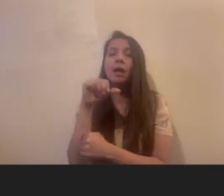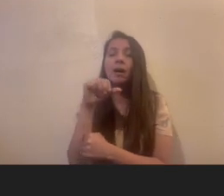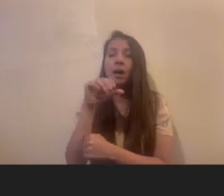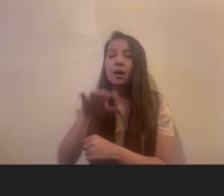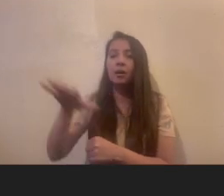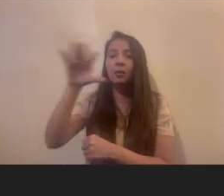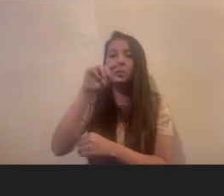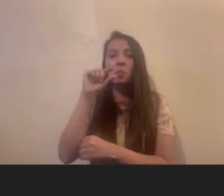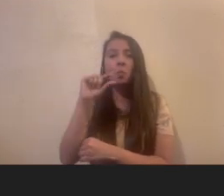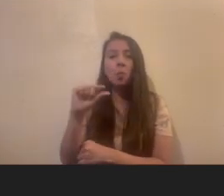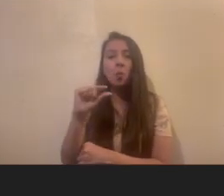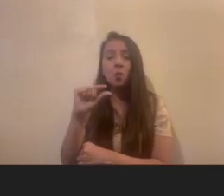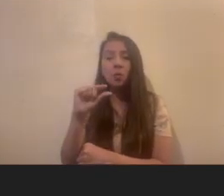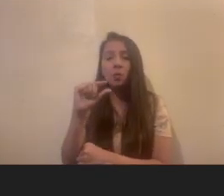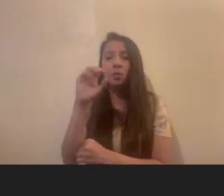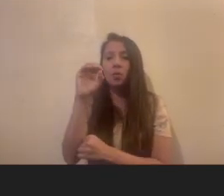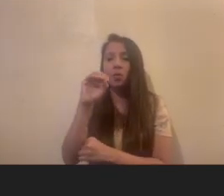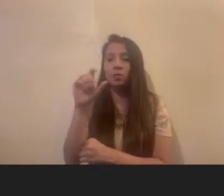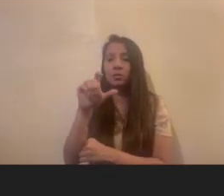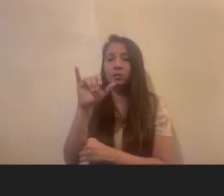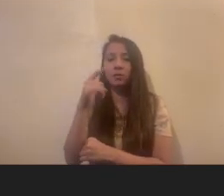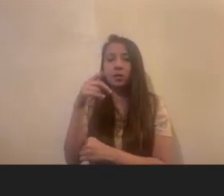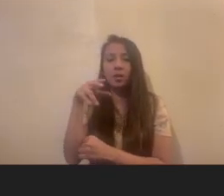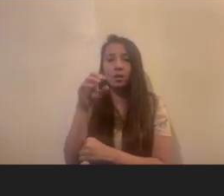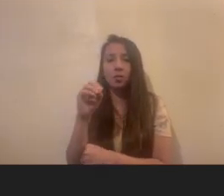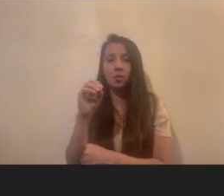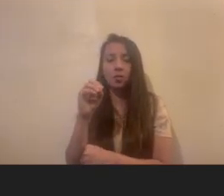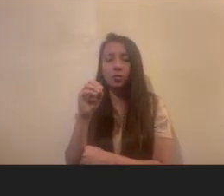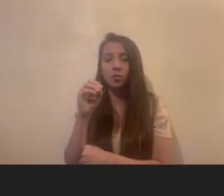de bajo oxígeno y baja presión.